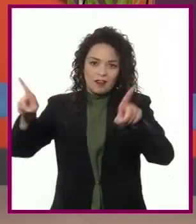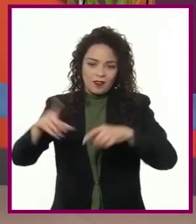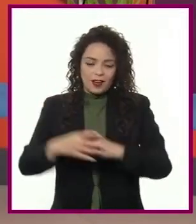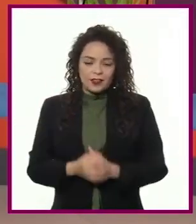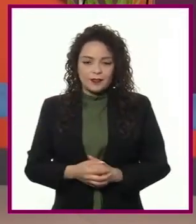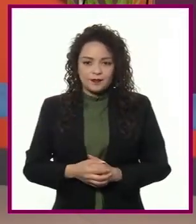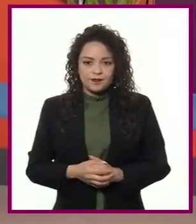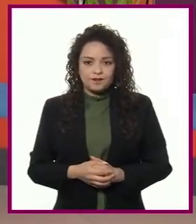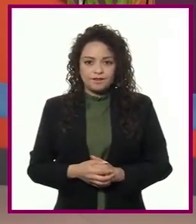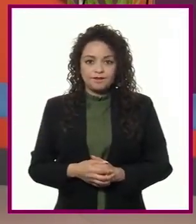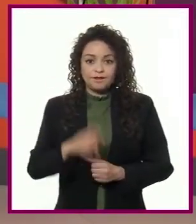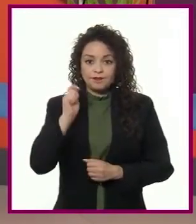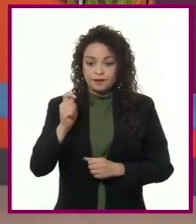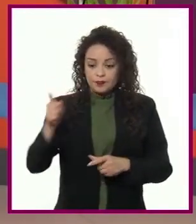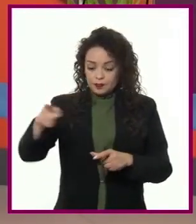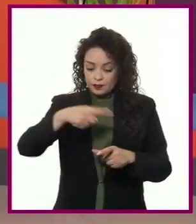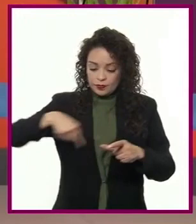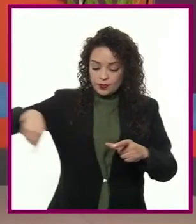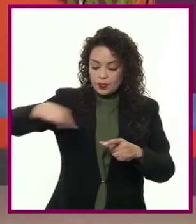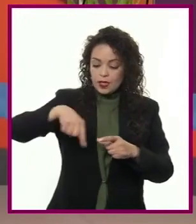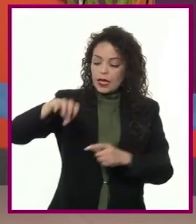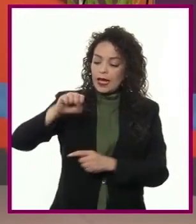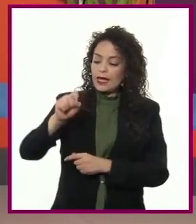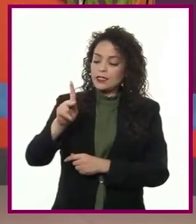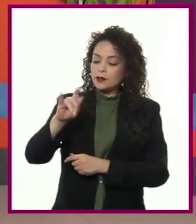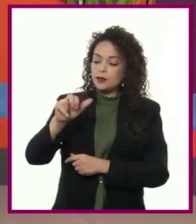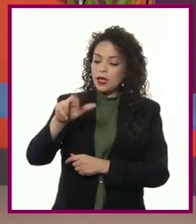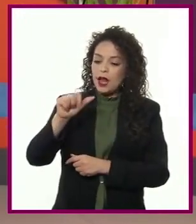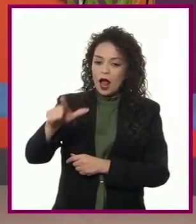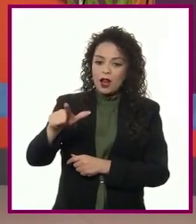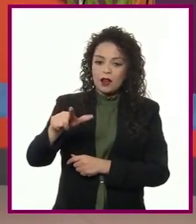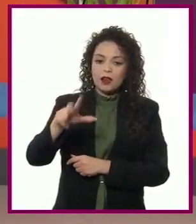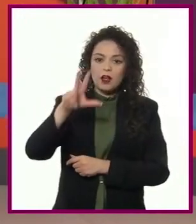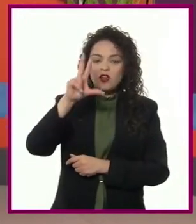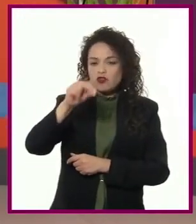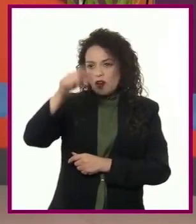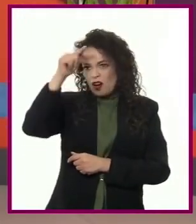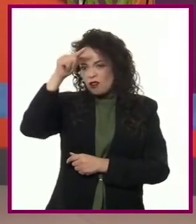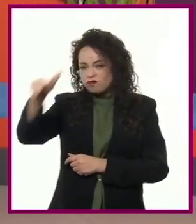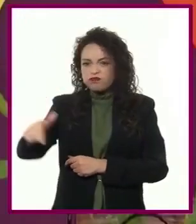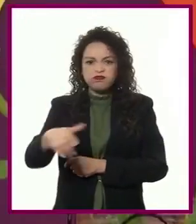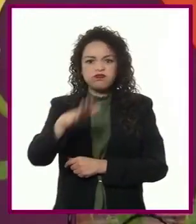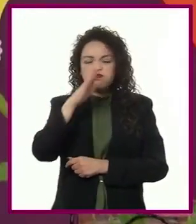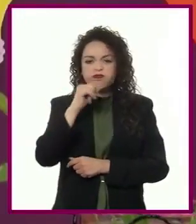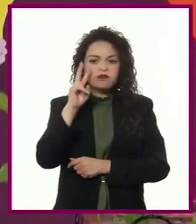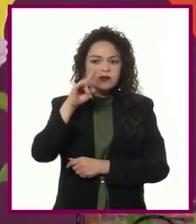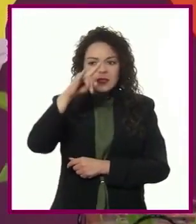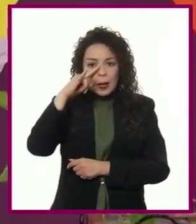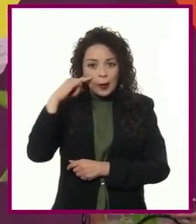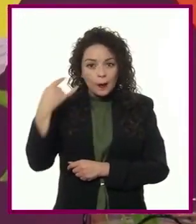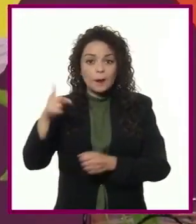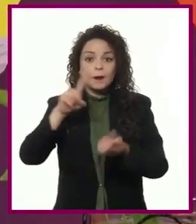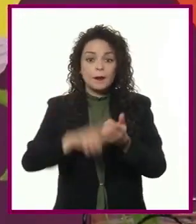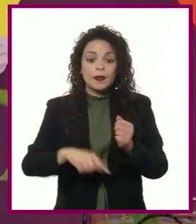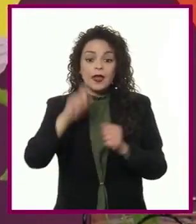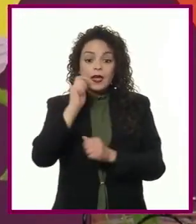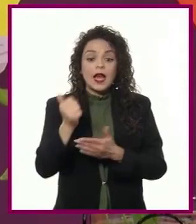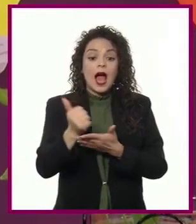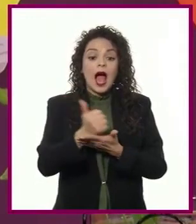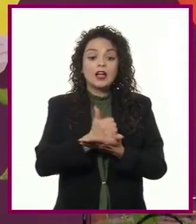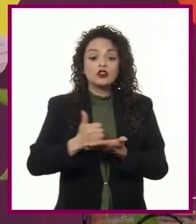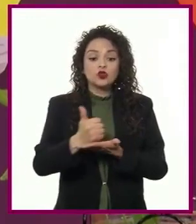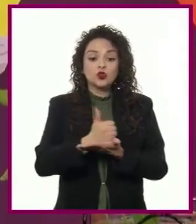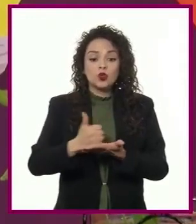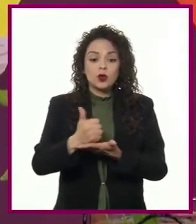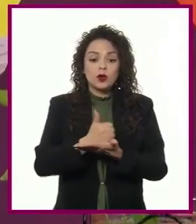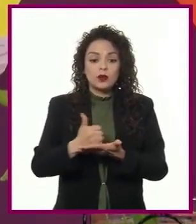con estructura de espiral, no discernible o explicable, son azules,